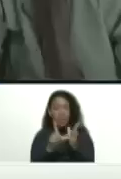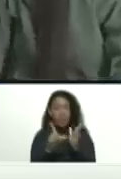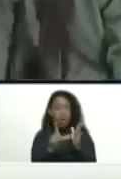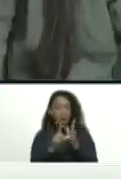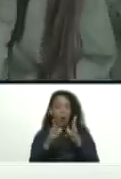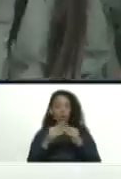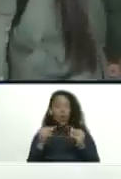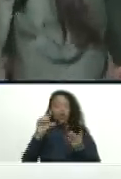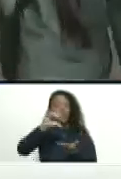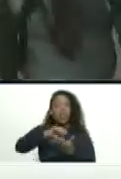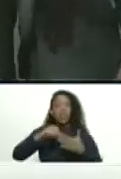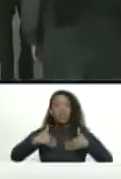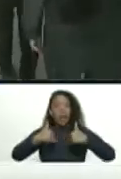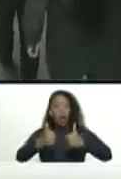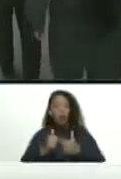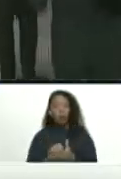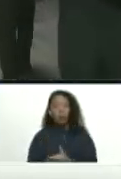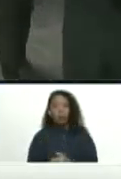los centros de salud.